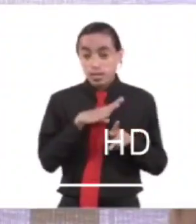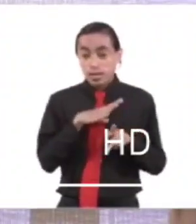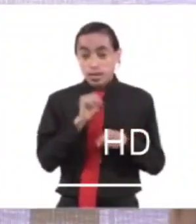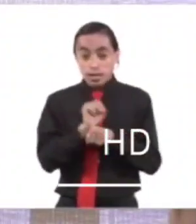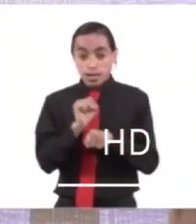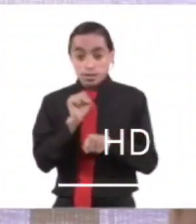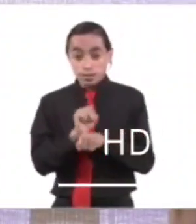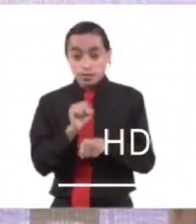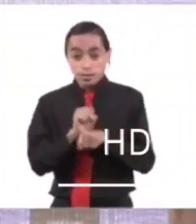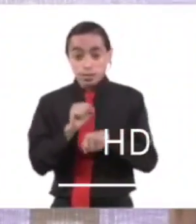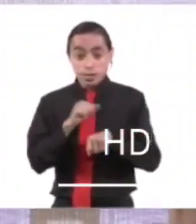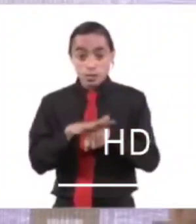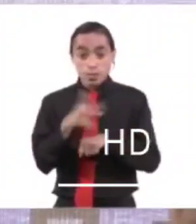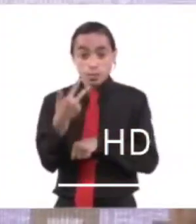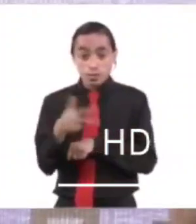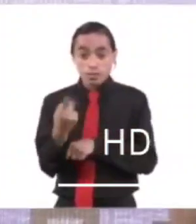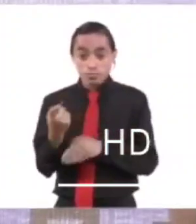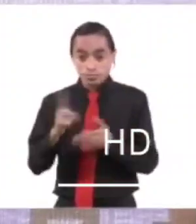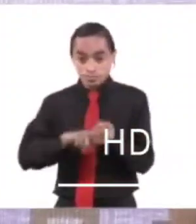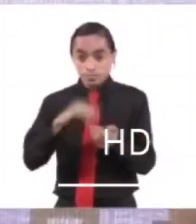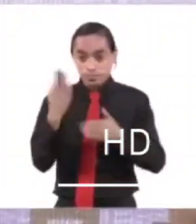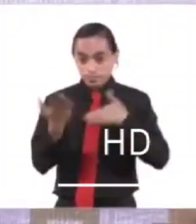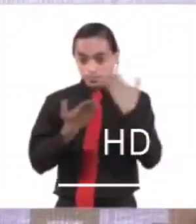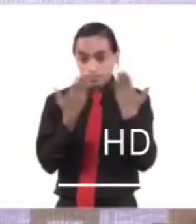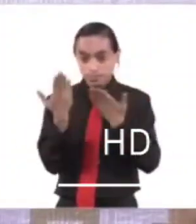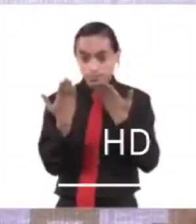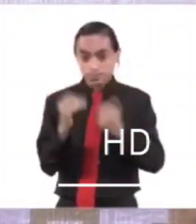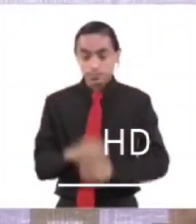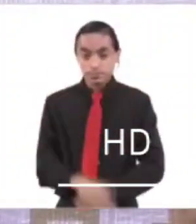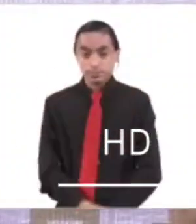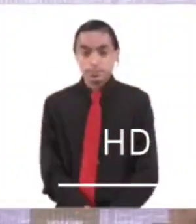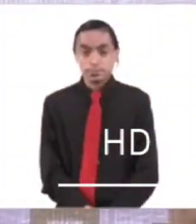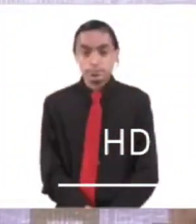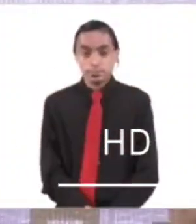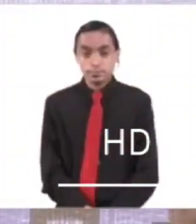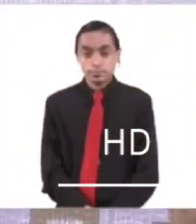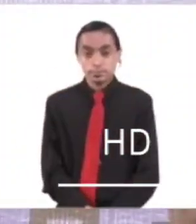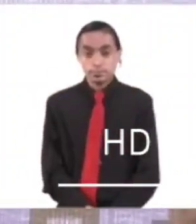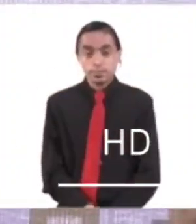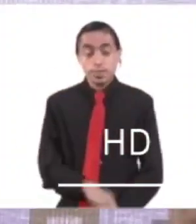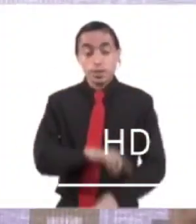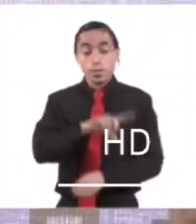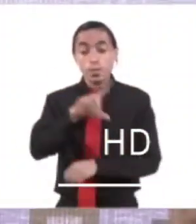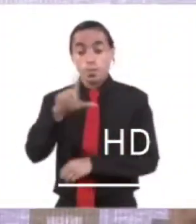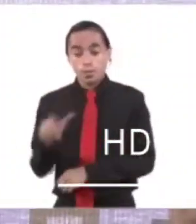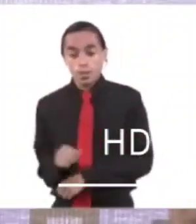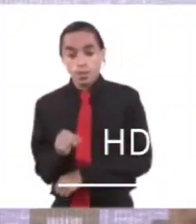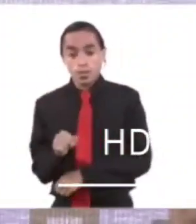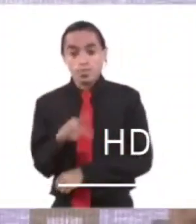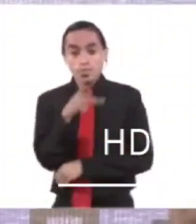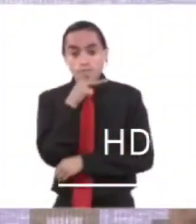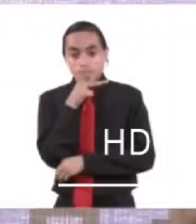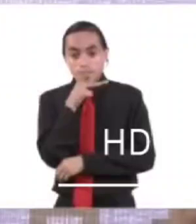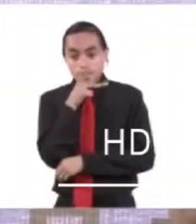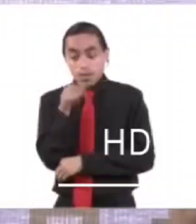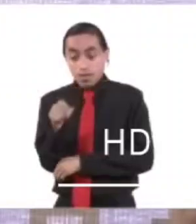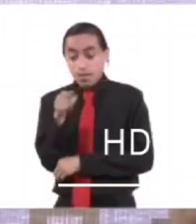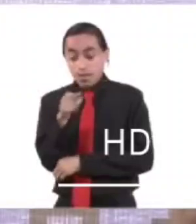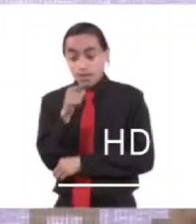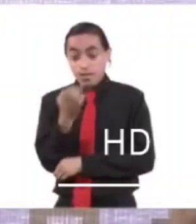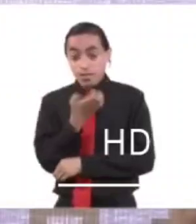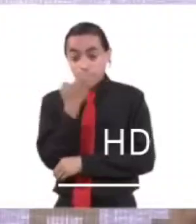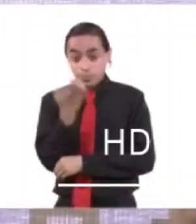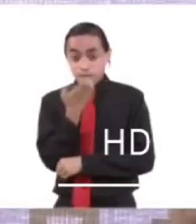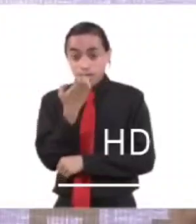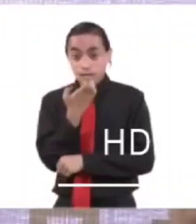secundaria 13, que está aquí del otro lado, y luego mi papá terminó dando clases en la